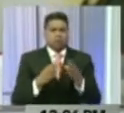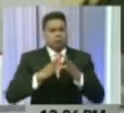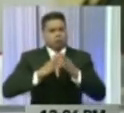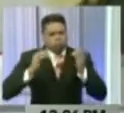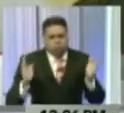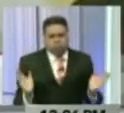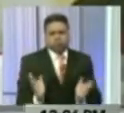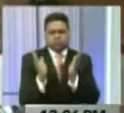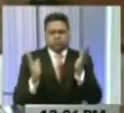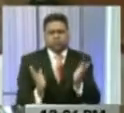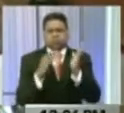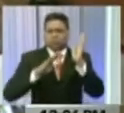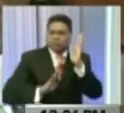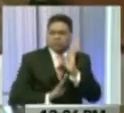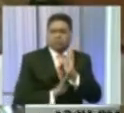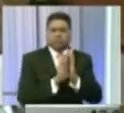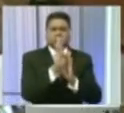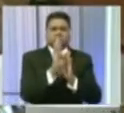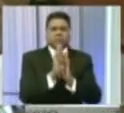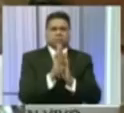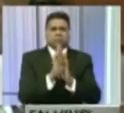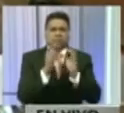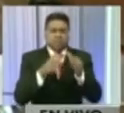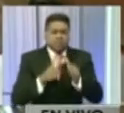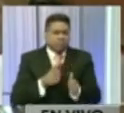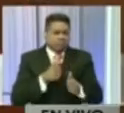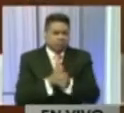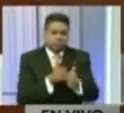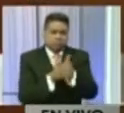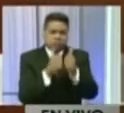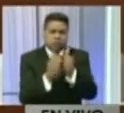seguir mantener el legado de Hugo Chávez.